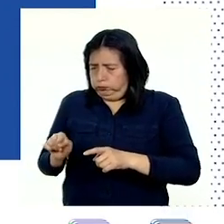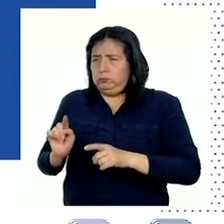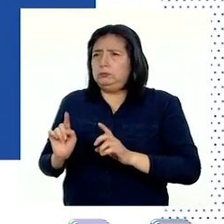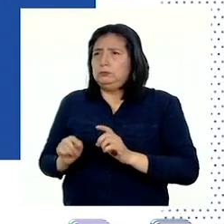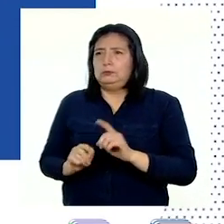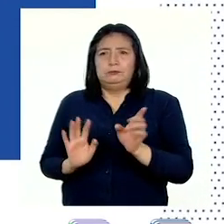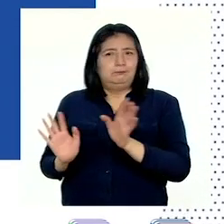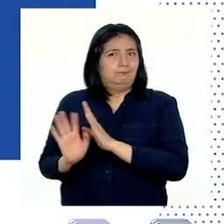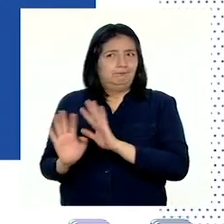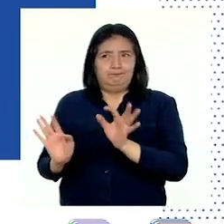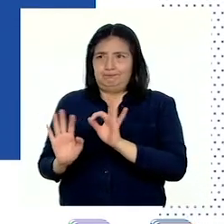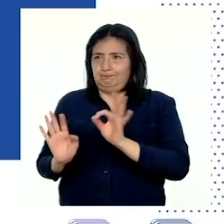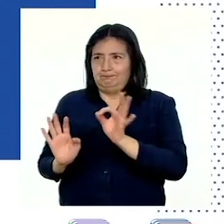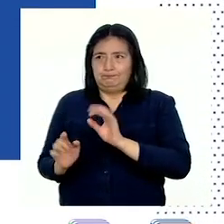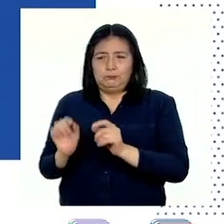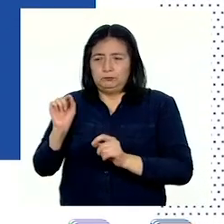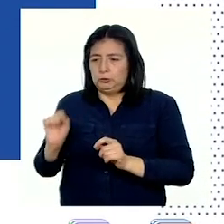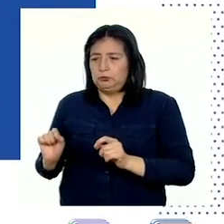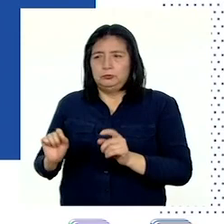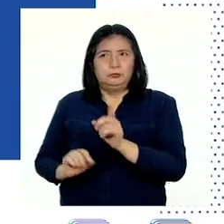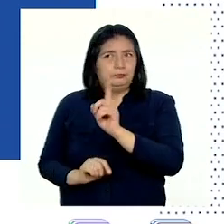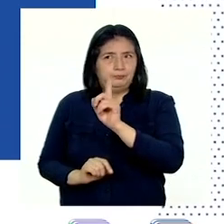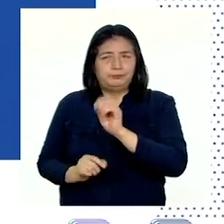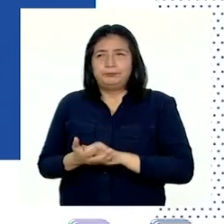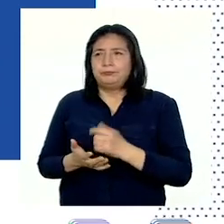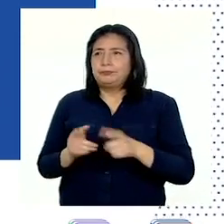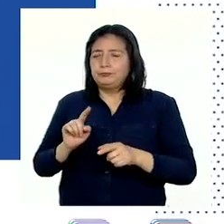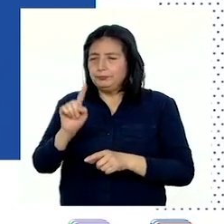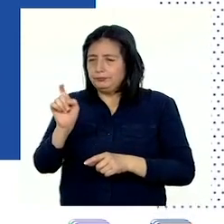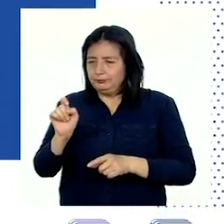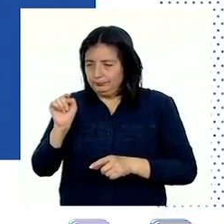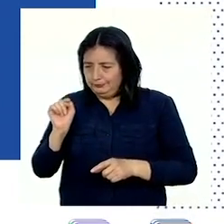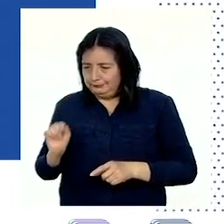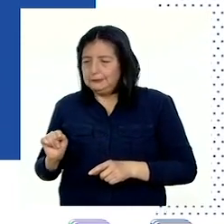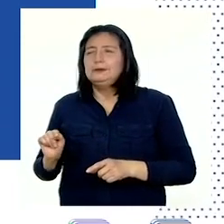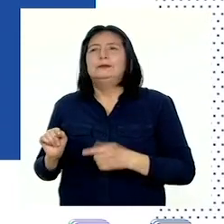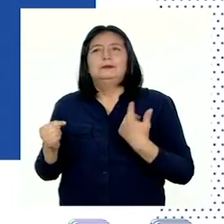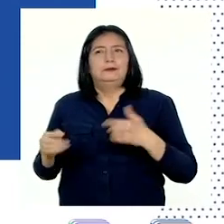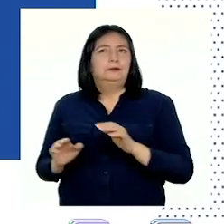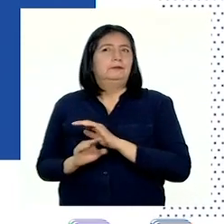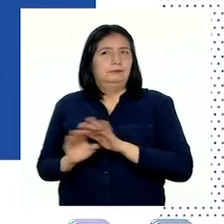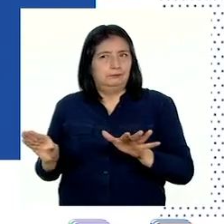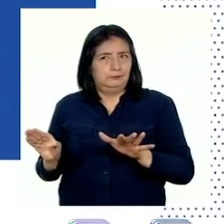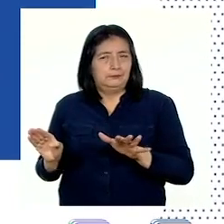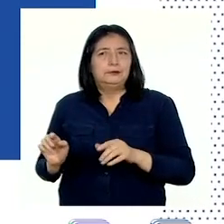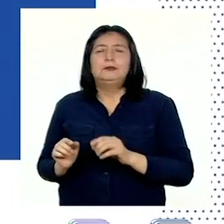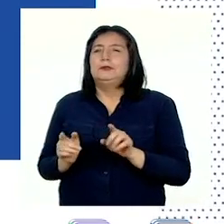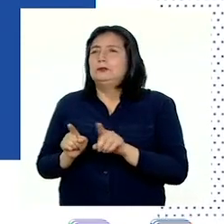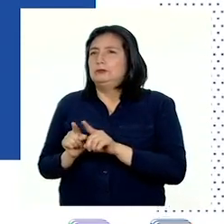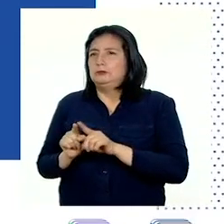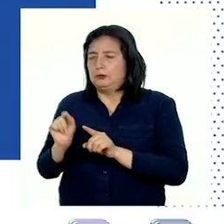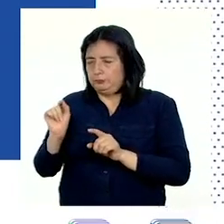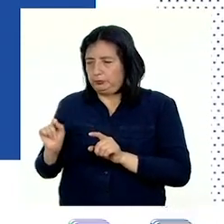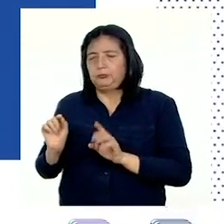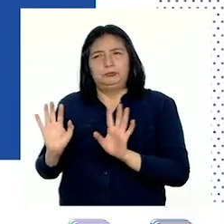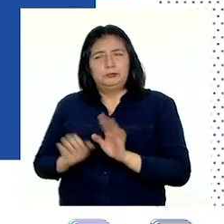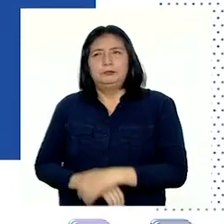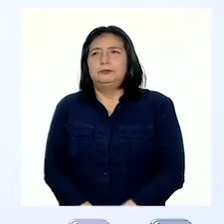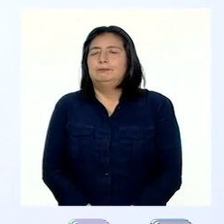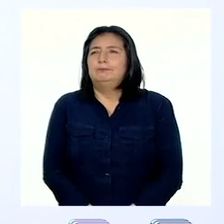cierre, no se debe colocar punto. O sea, el signo de interrogación de cierre cumple la función del punto.